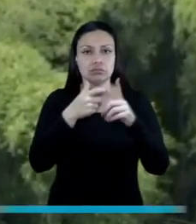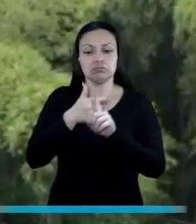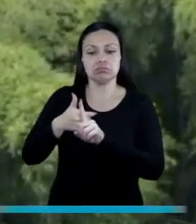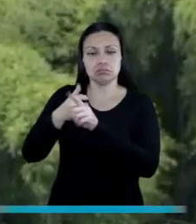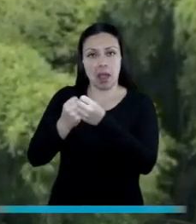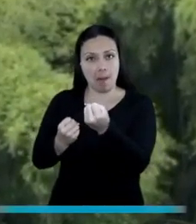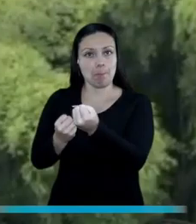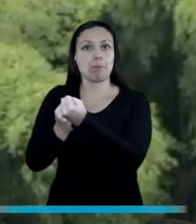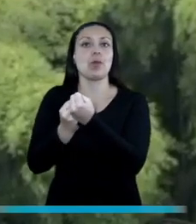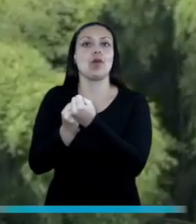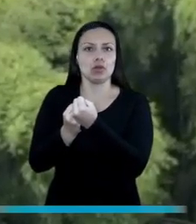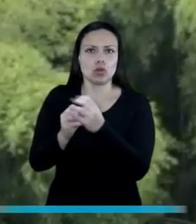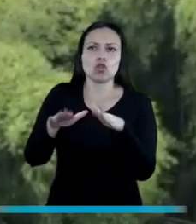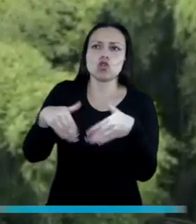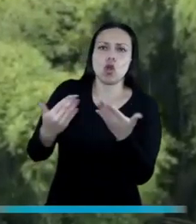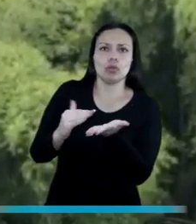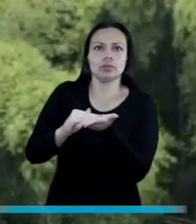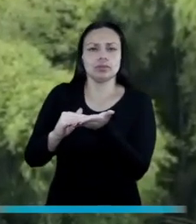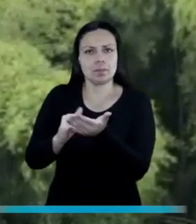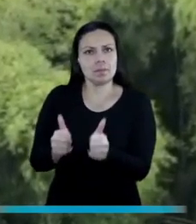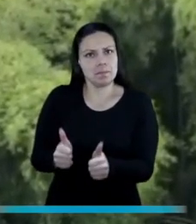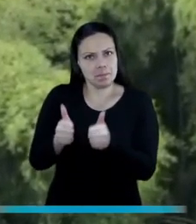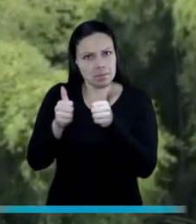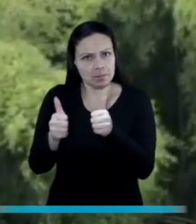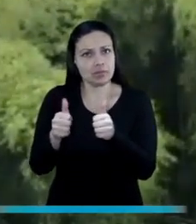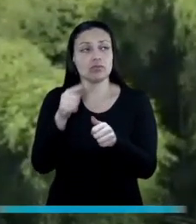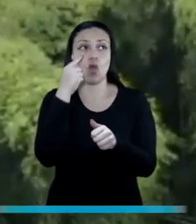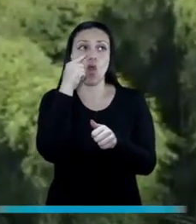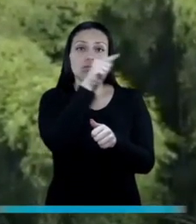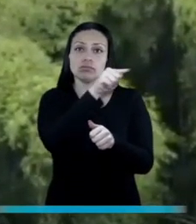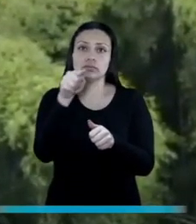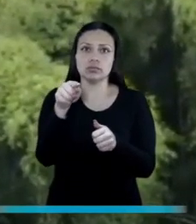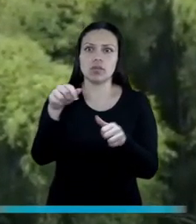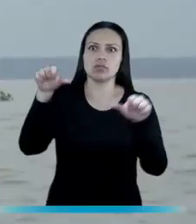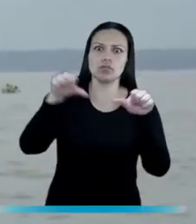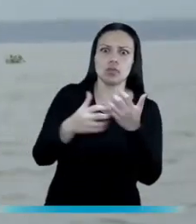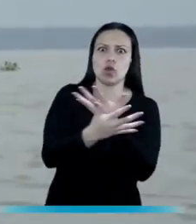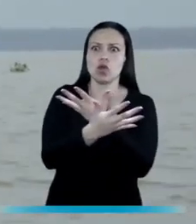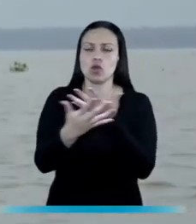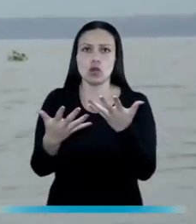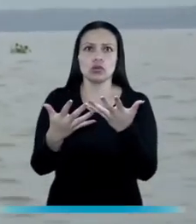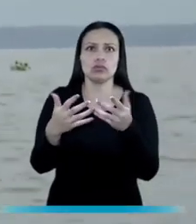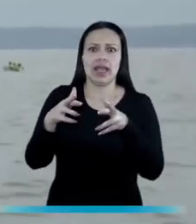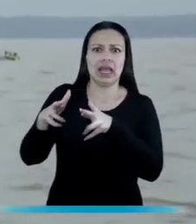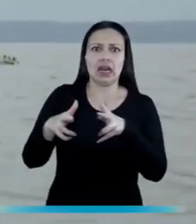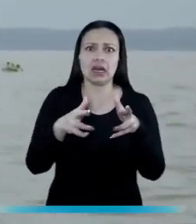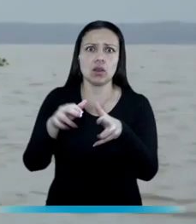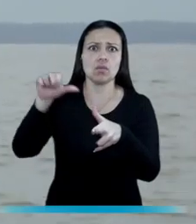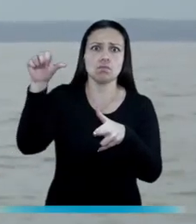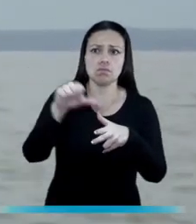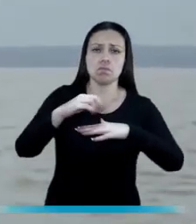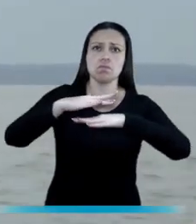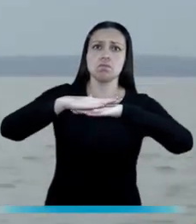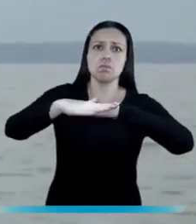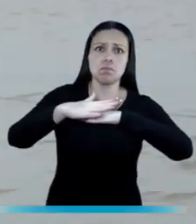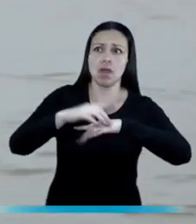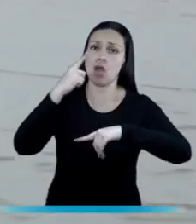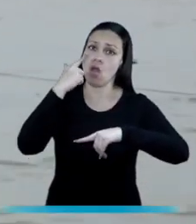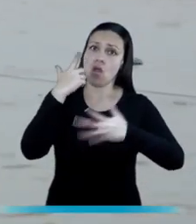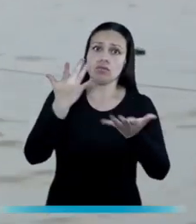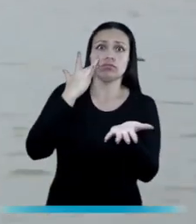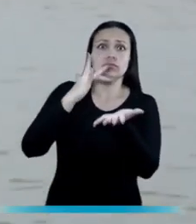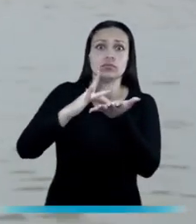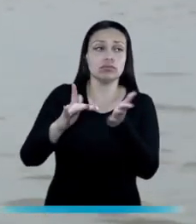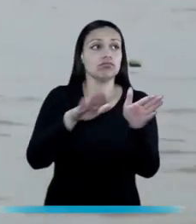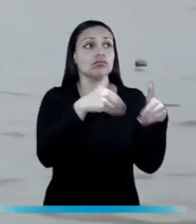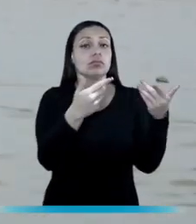judicial que también había apoyado la Procuraduría en el sentido de que sean los responsables de los vertimientos que atacan los ríos